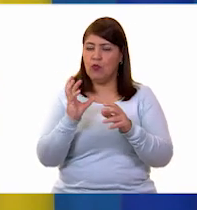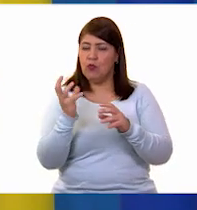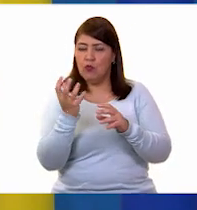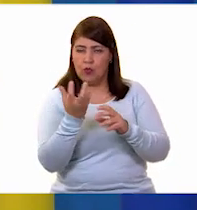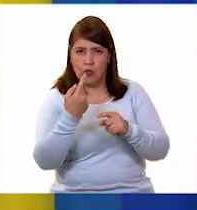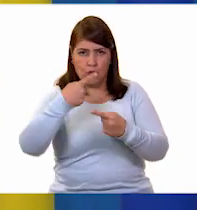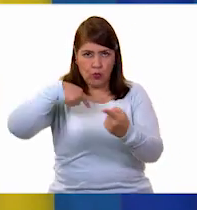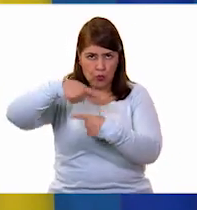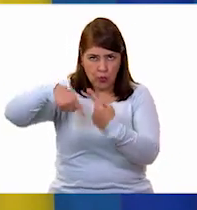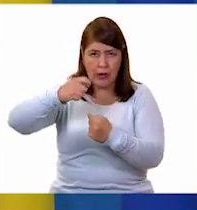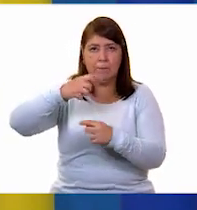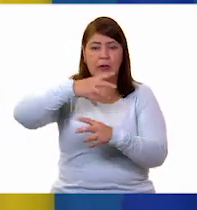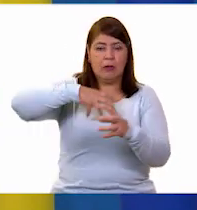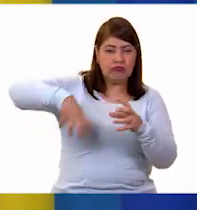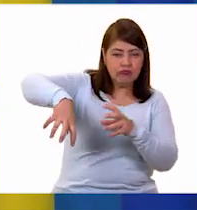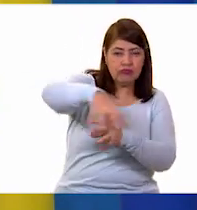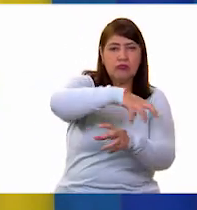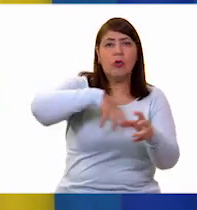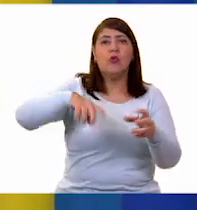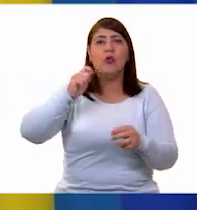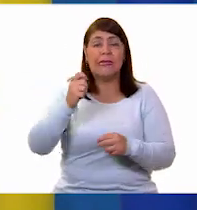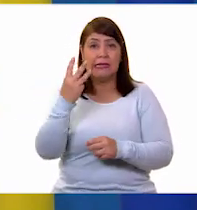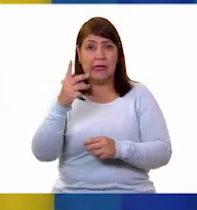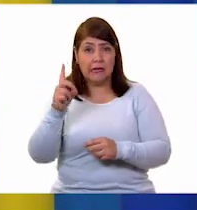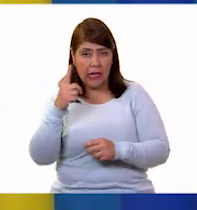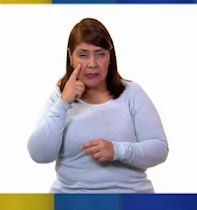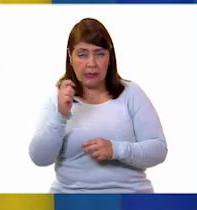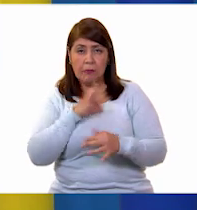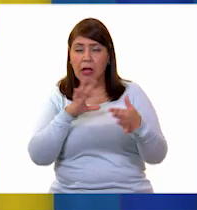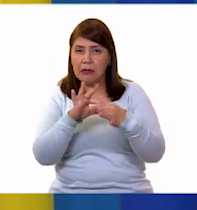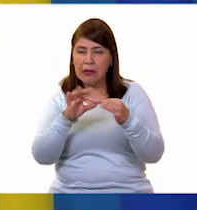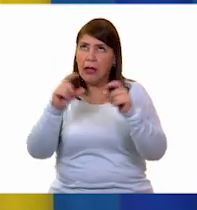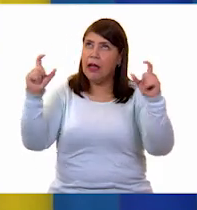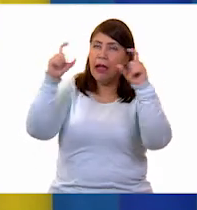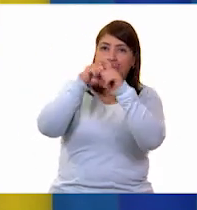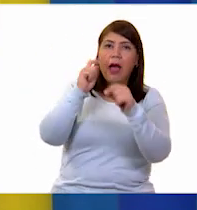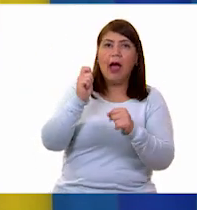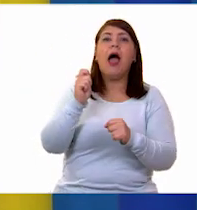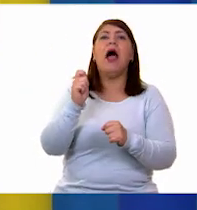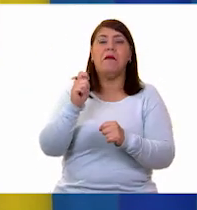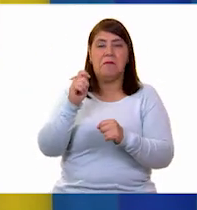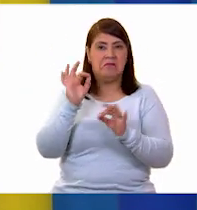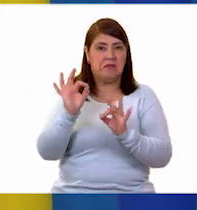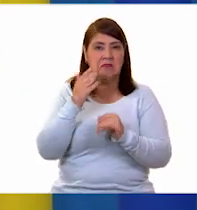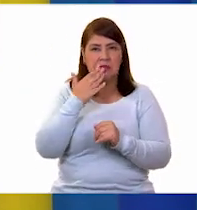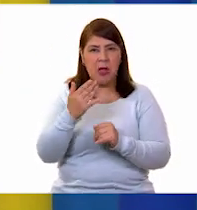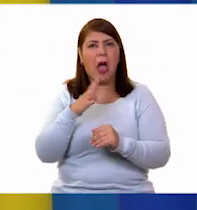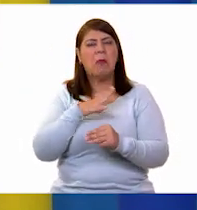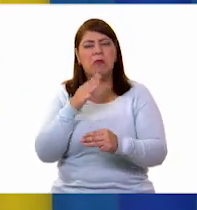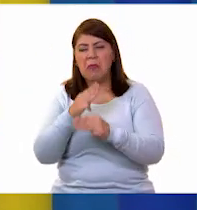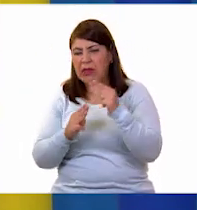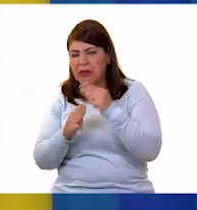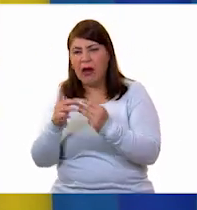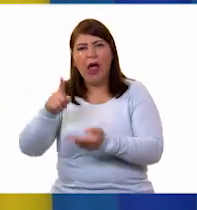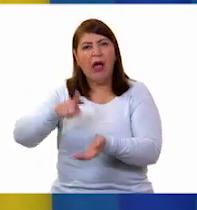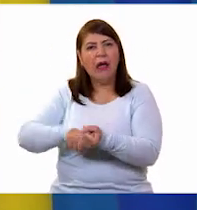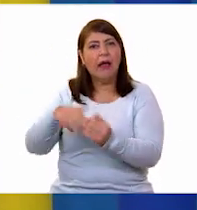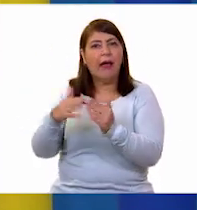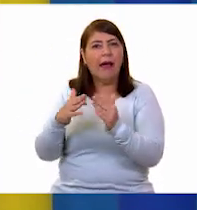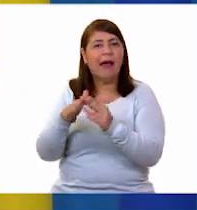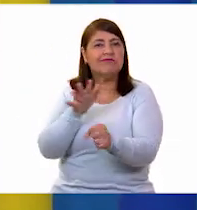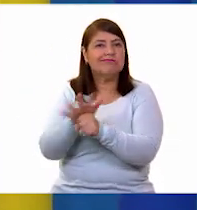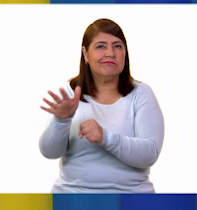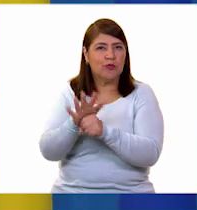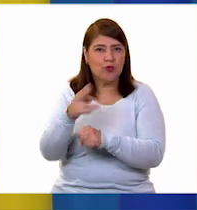eclipses en un modelo tridimensional les quedó excelente. Además, utilizaron material que tenían a la mano en casa.